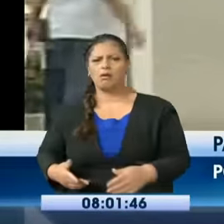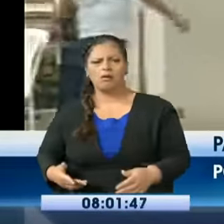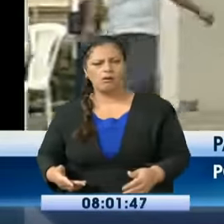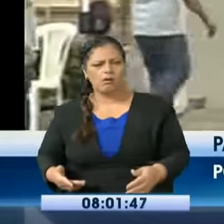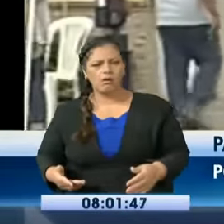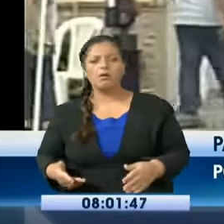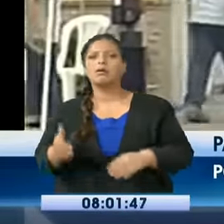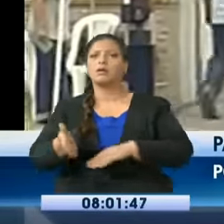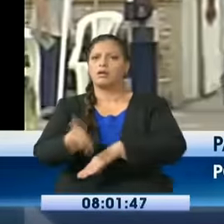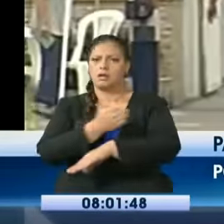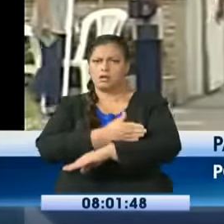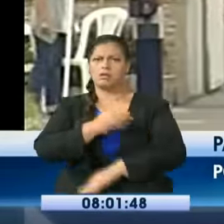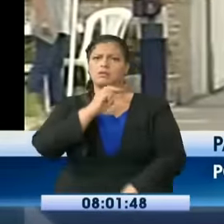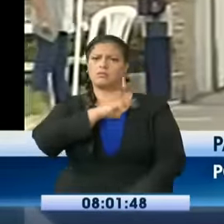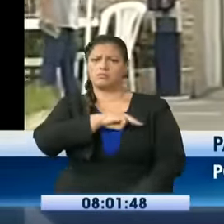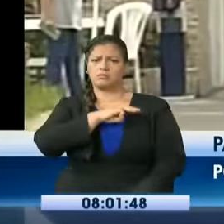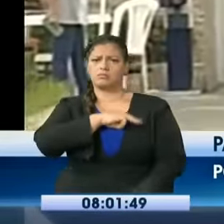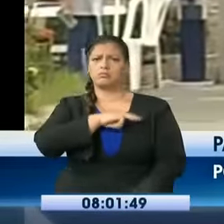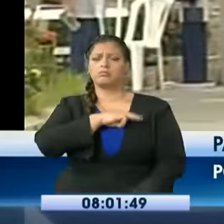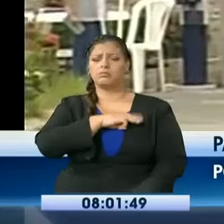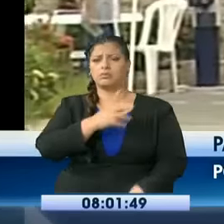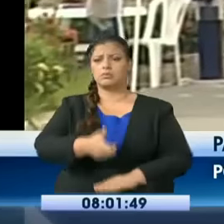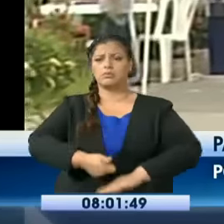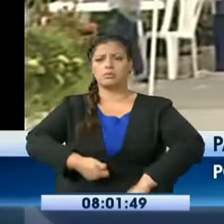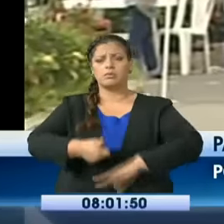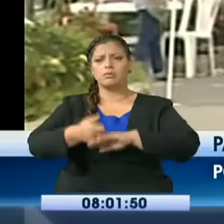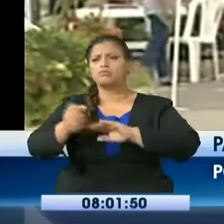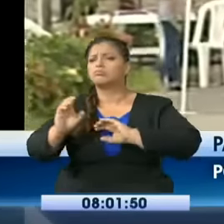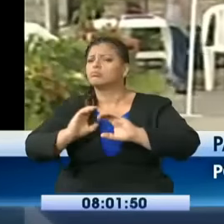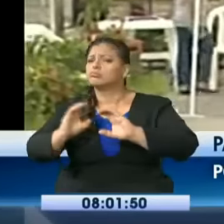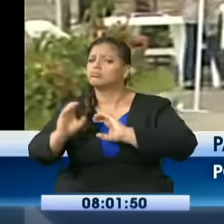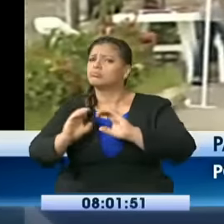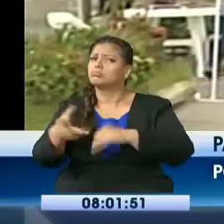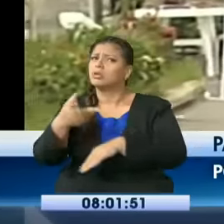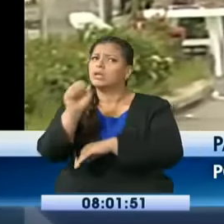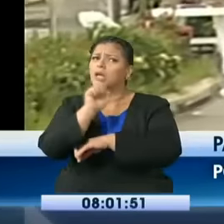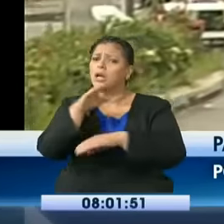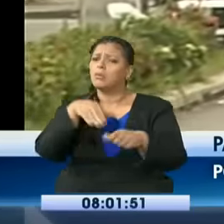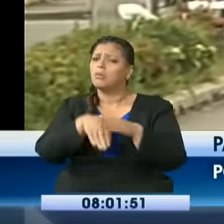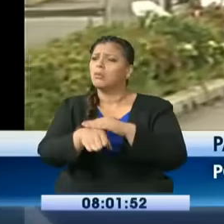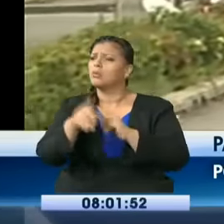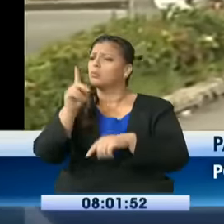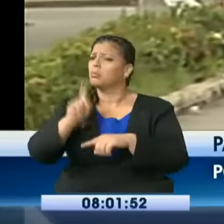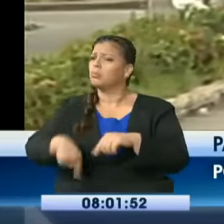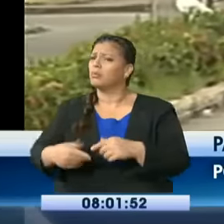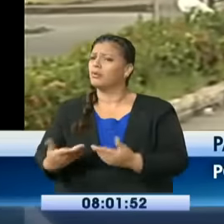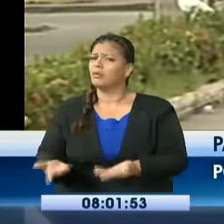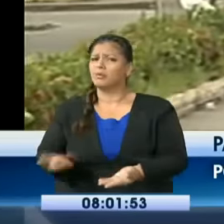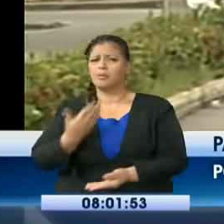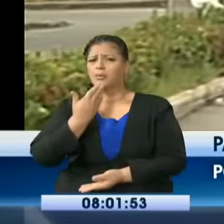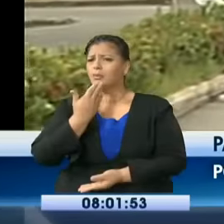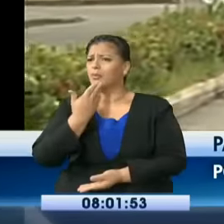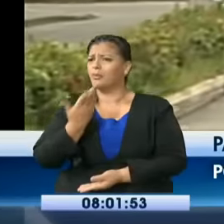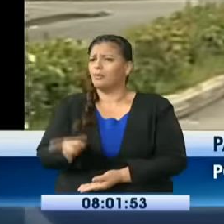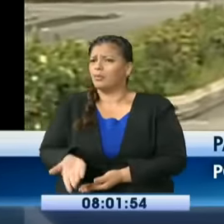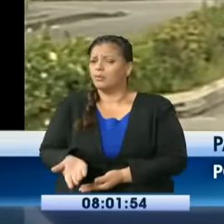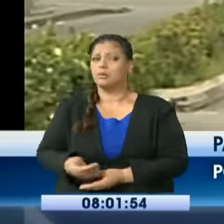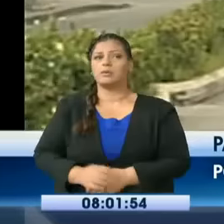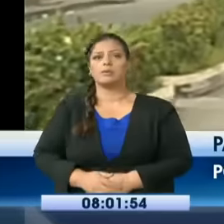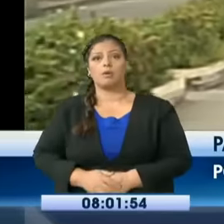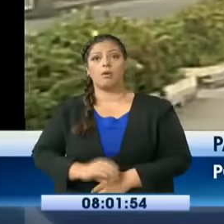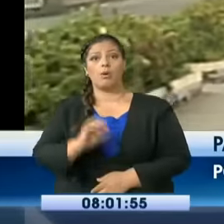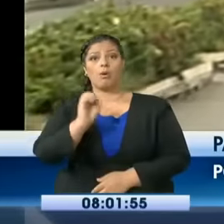Agencia de Tránsito Municipal porque han estado también circulando expresos irregulares que prestaban servicios a